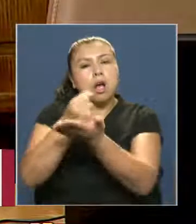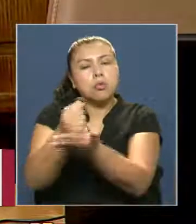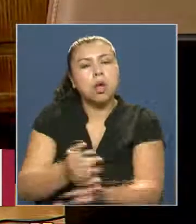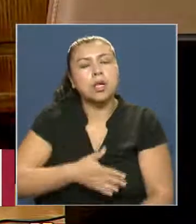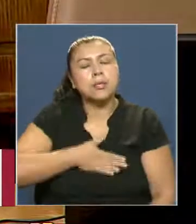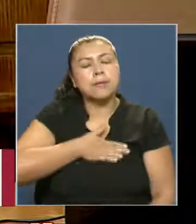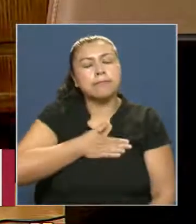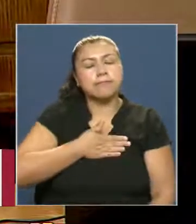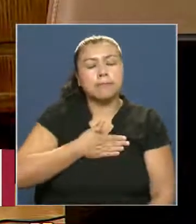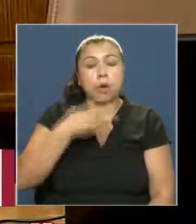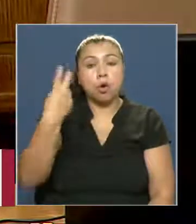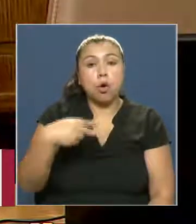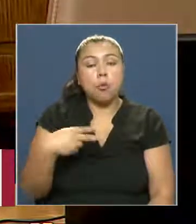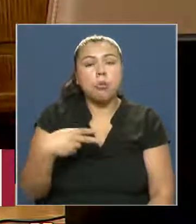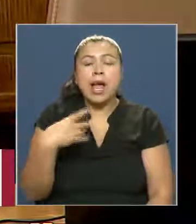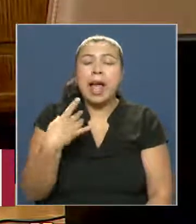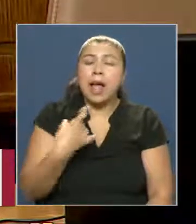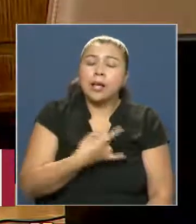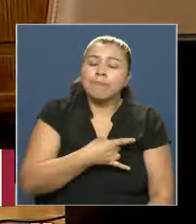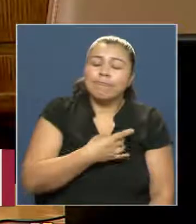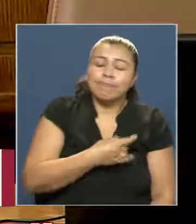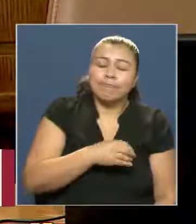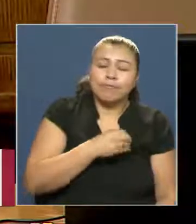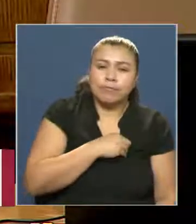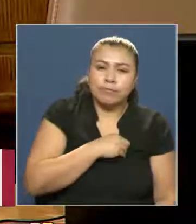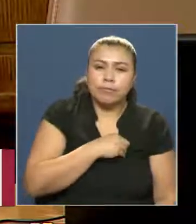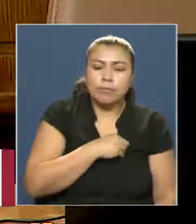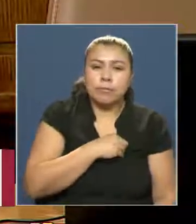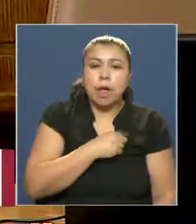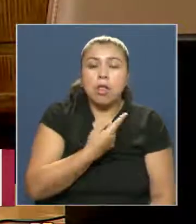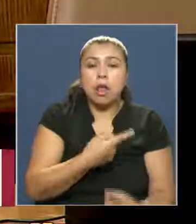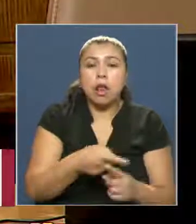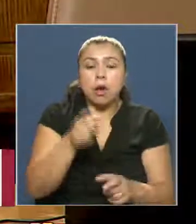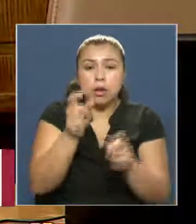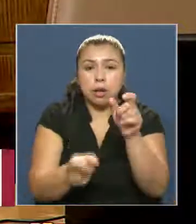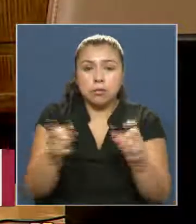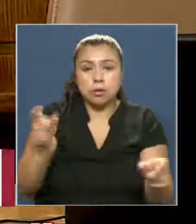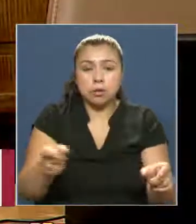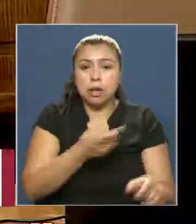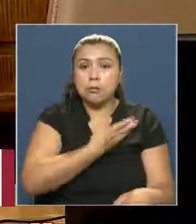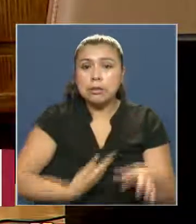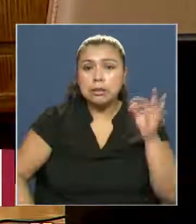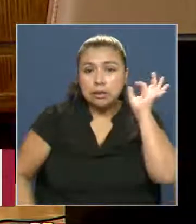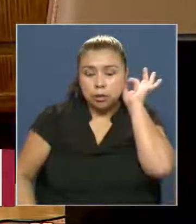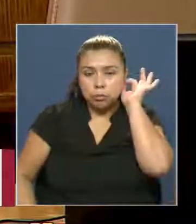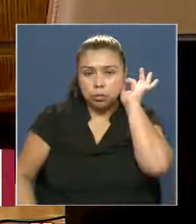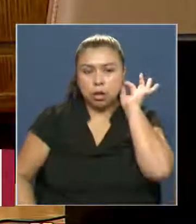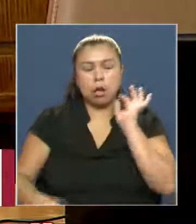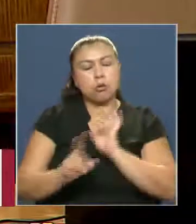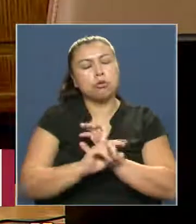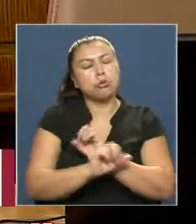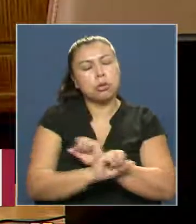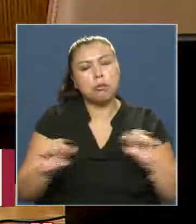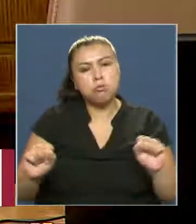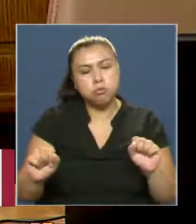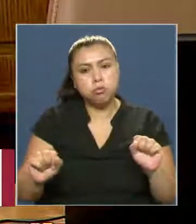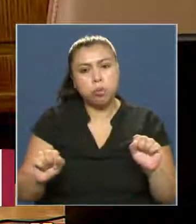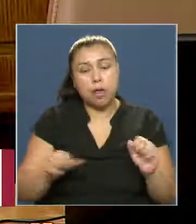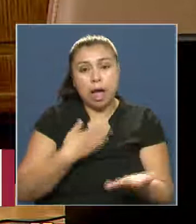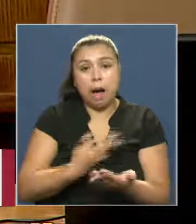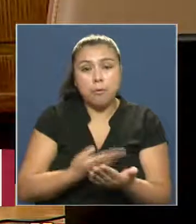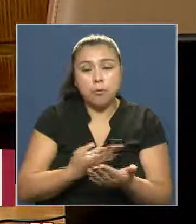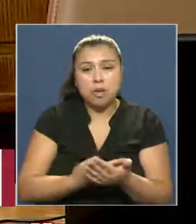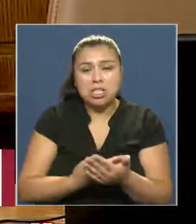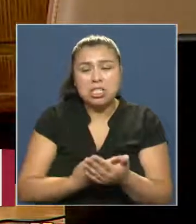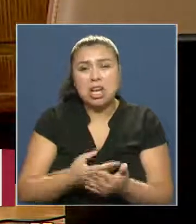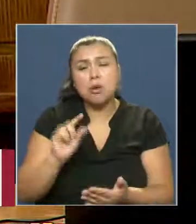como propia el dolor y la necesidad del prójimo. Presidenta, no se puede sacar ventajas pequeñas,